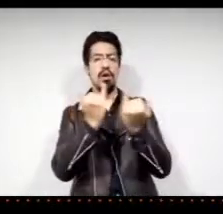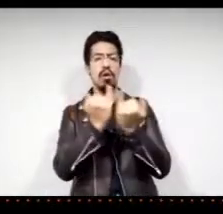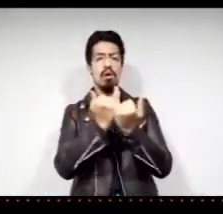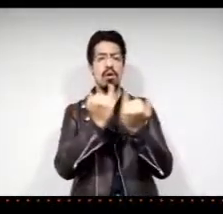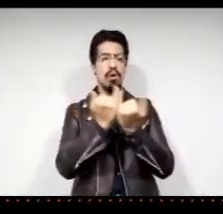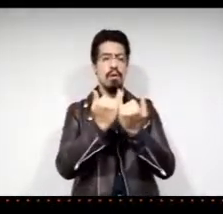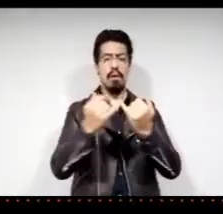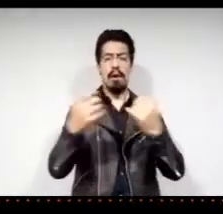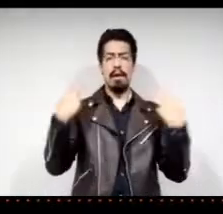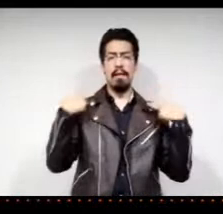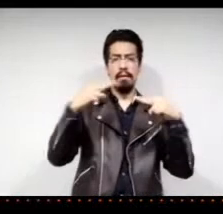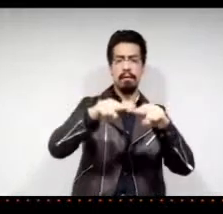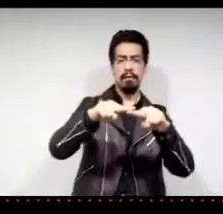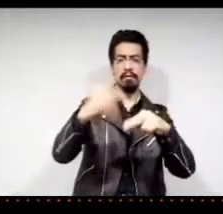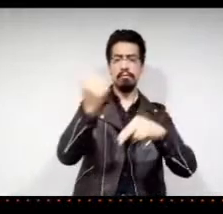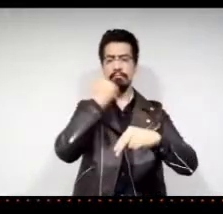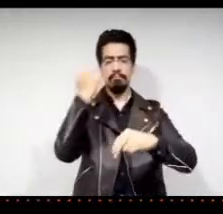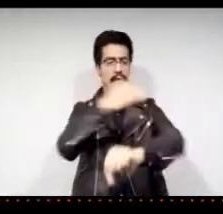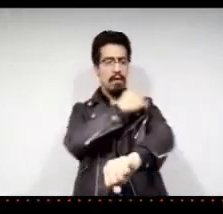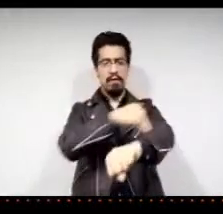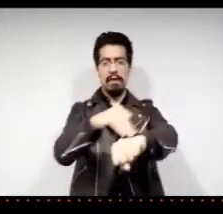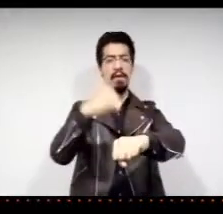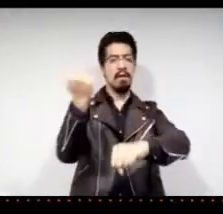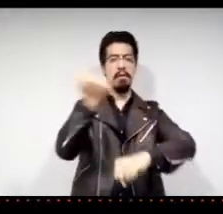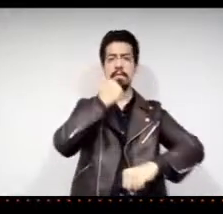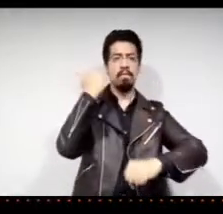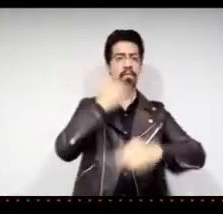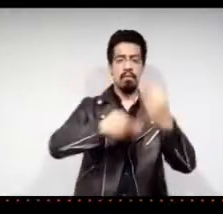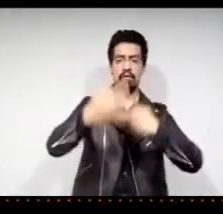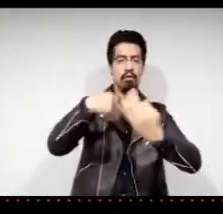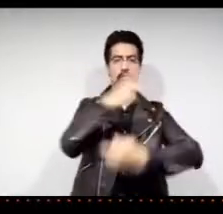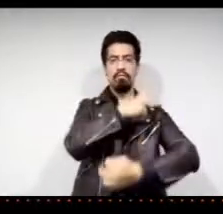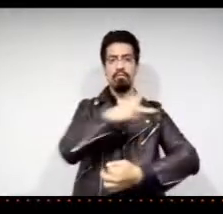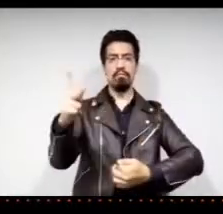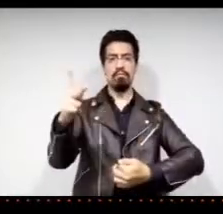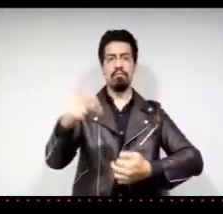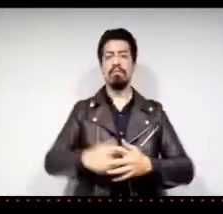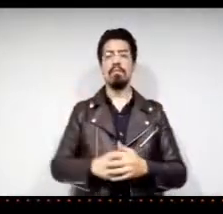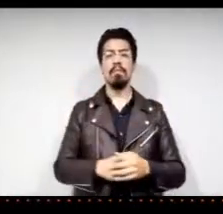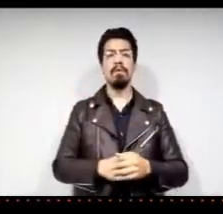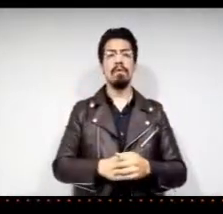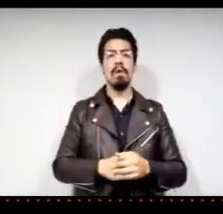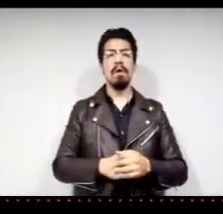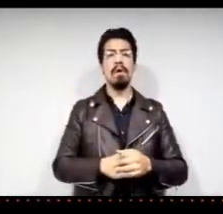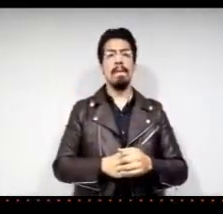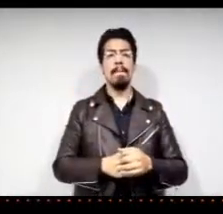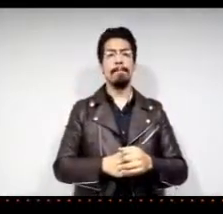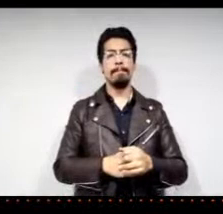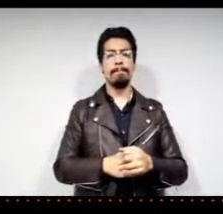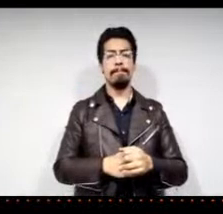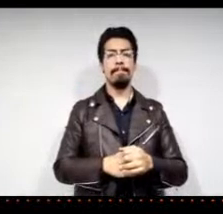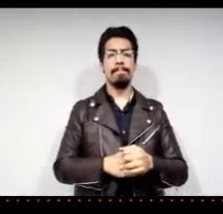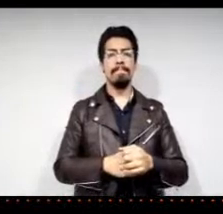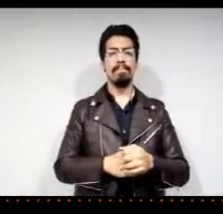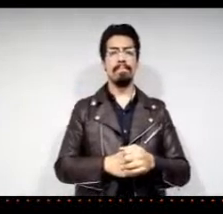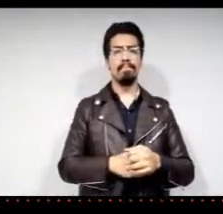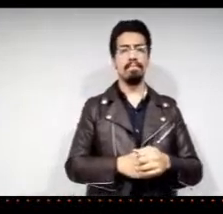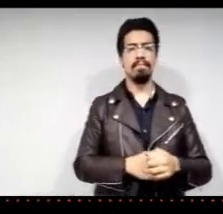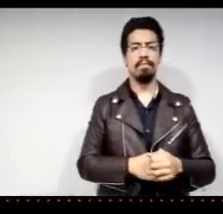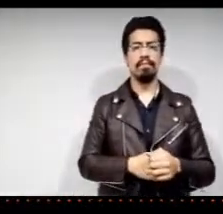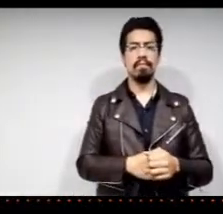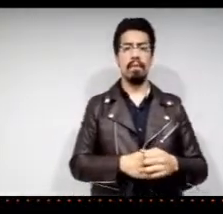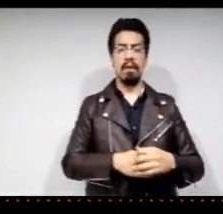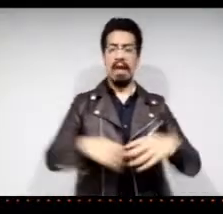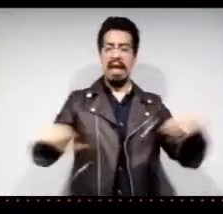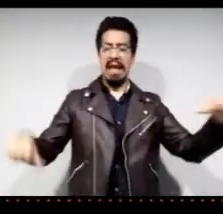de las familias de nuestros estudiantes, que también fue parte de la oferta. Boost Your Skills es actividades